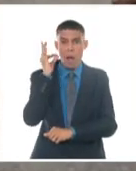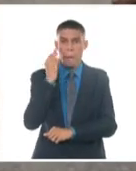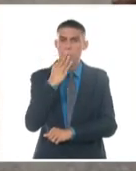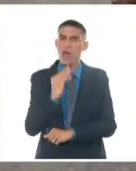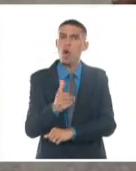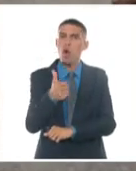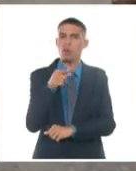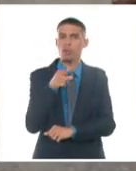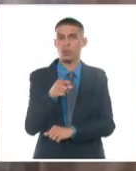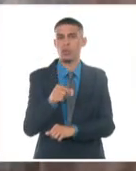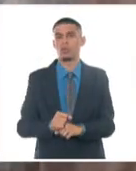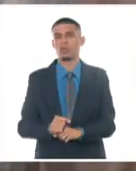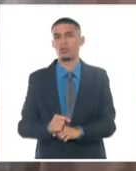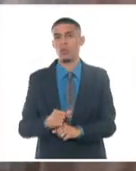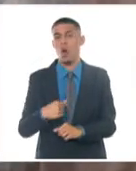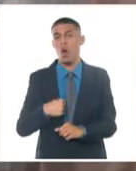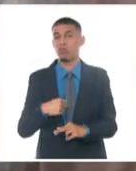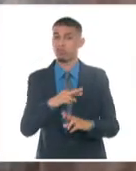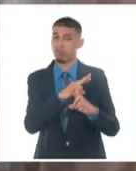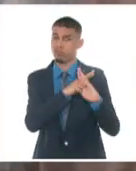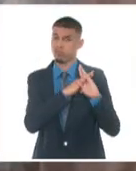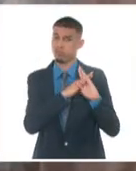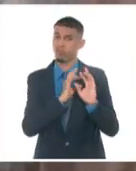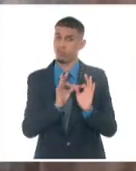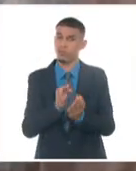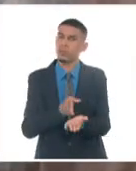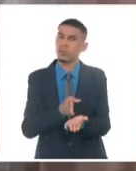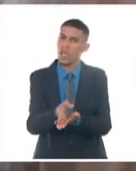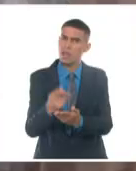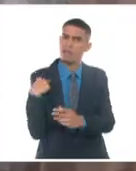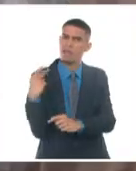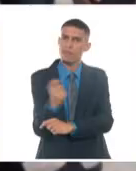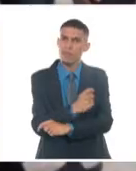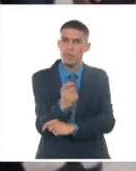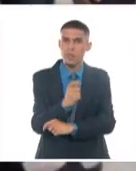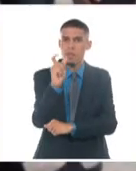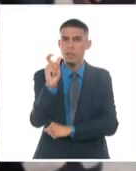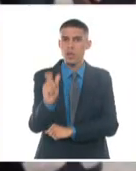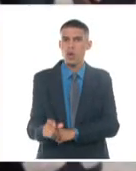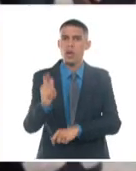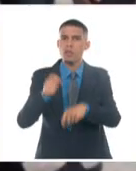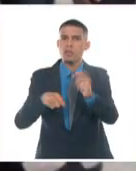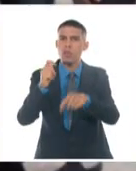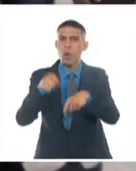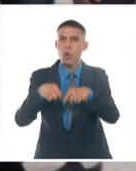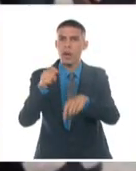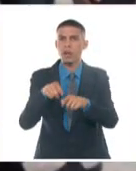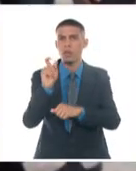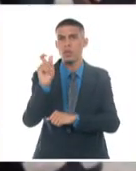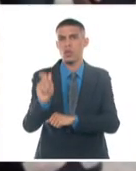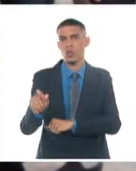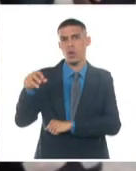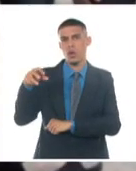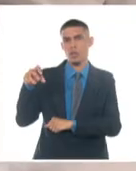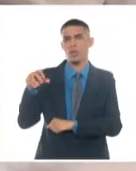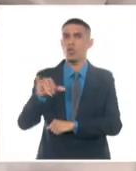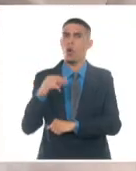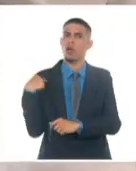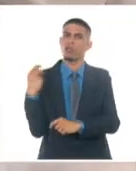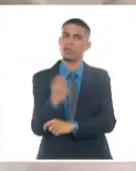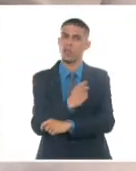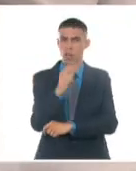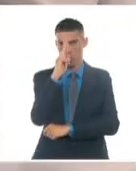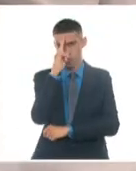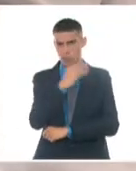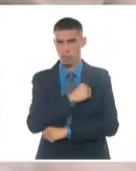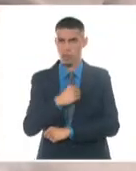esta provincia, que es seguir formando personas y seguir operando pinareños y enseñando la nueva generación. Ese